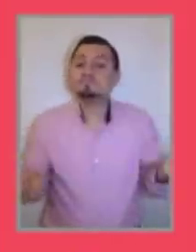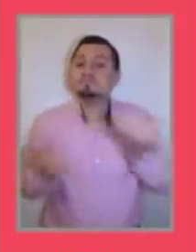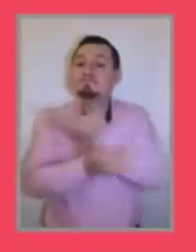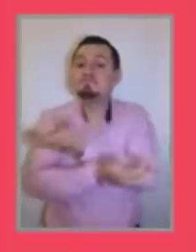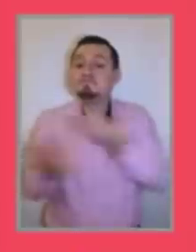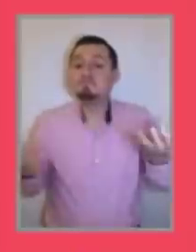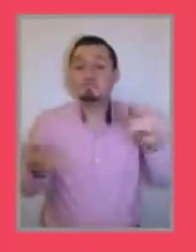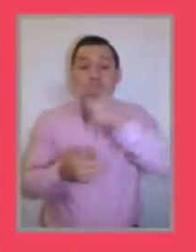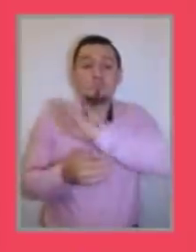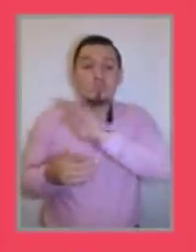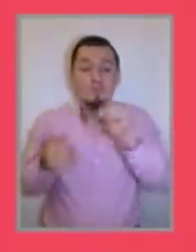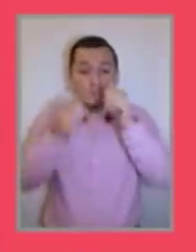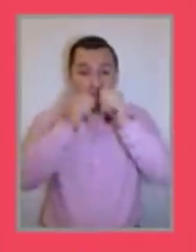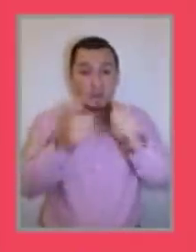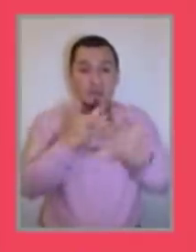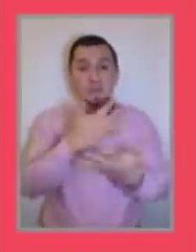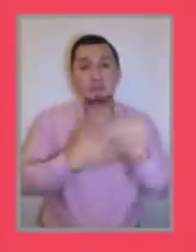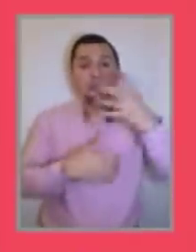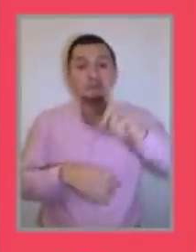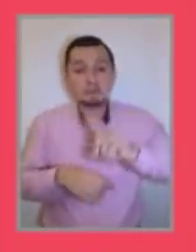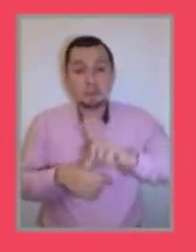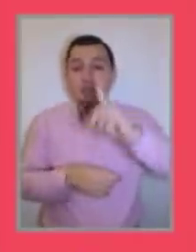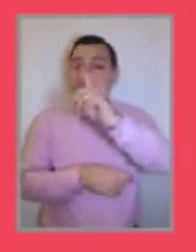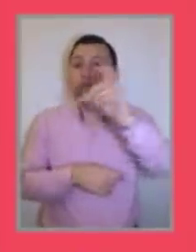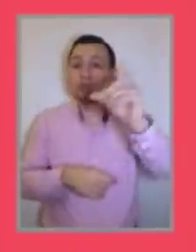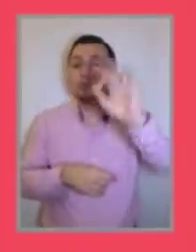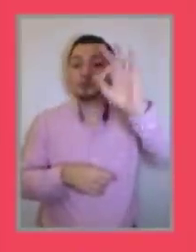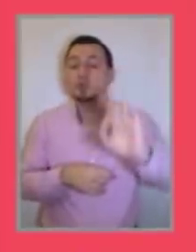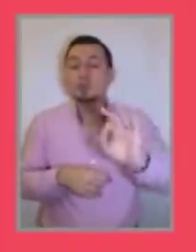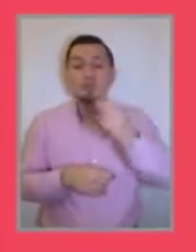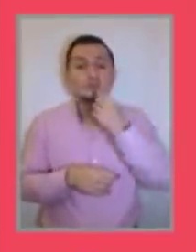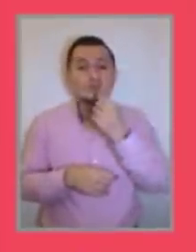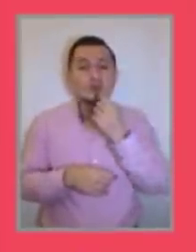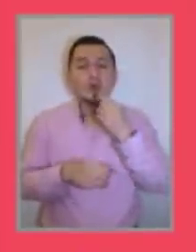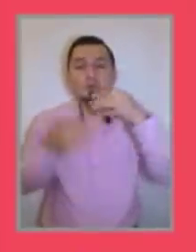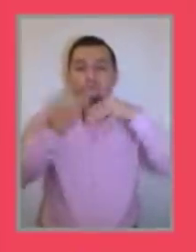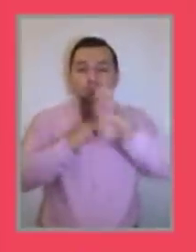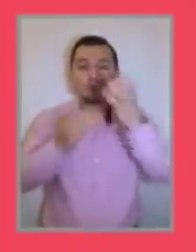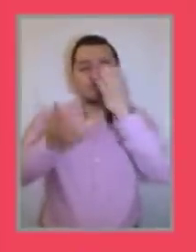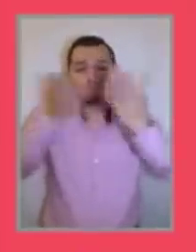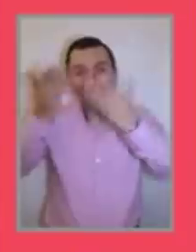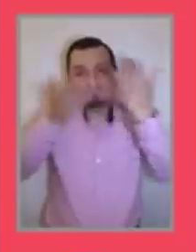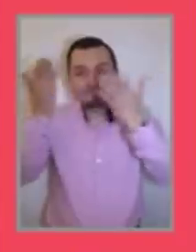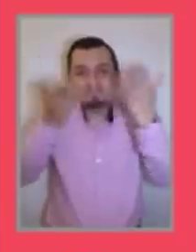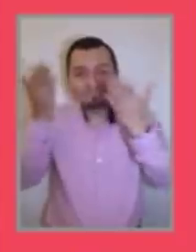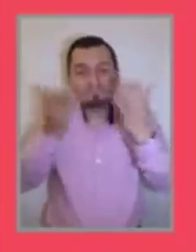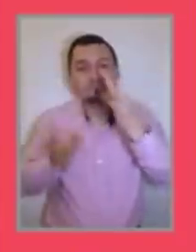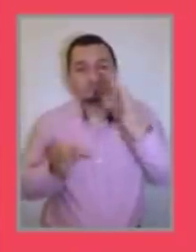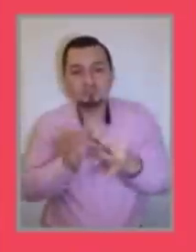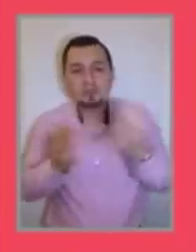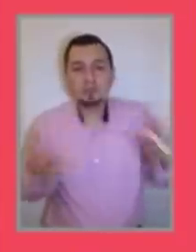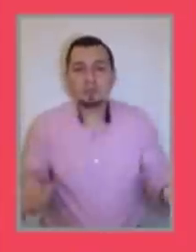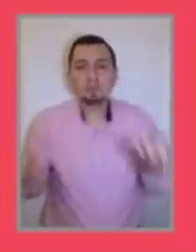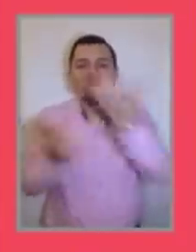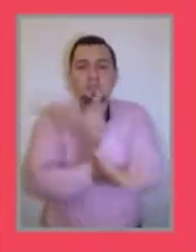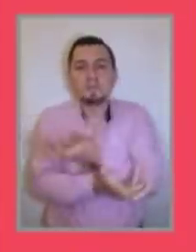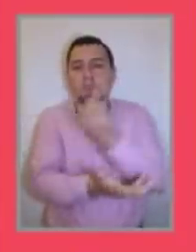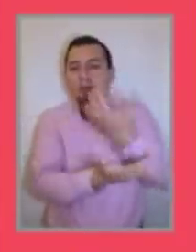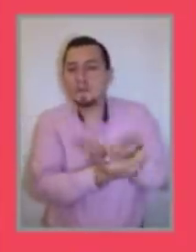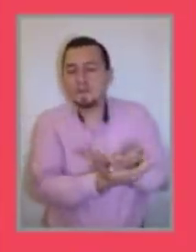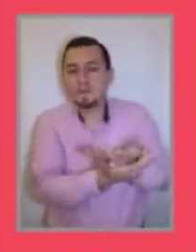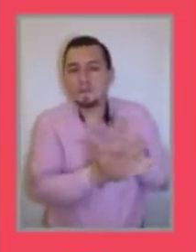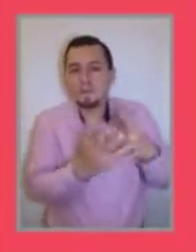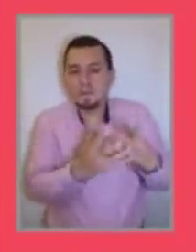vamos a poder atender cada 15 días al 100% de toda la población educativa, que hay que recordar que en Jalisco en educación básica asciende